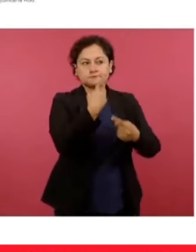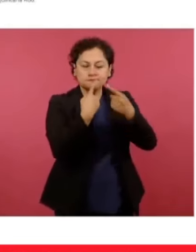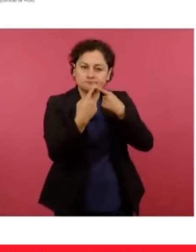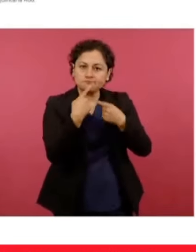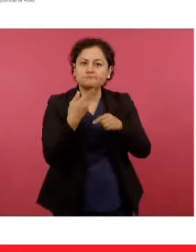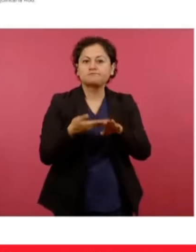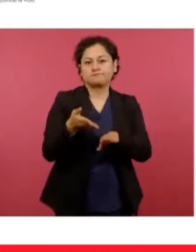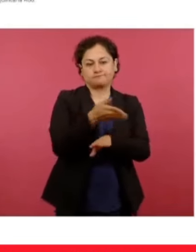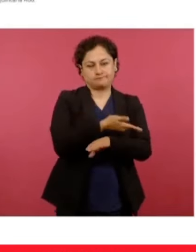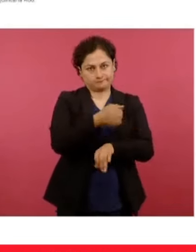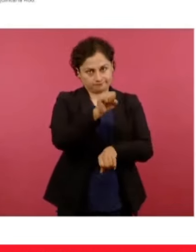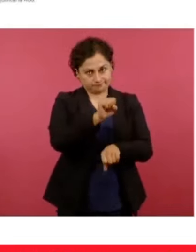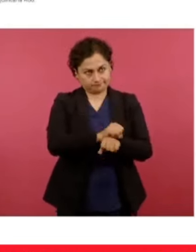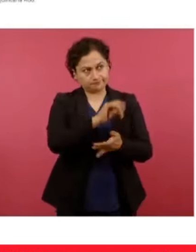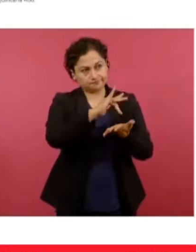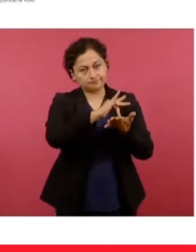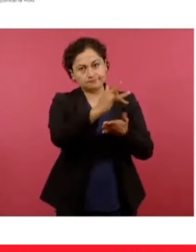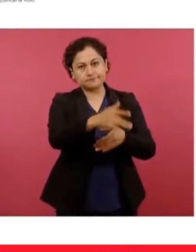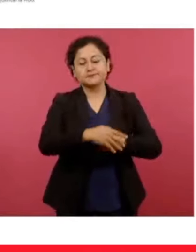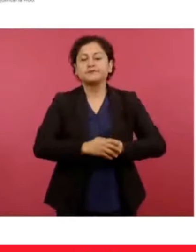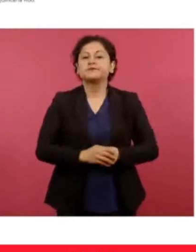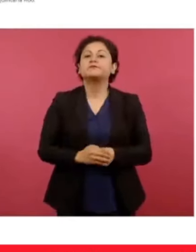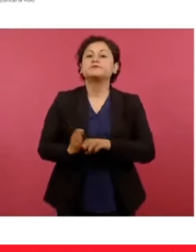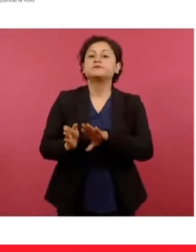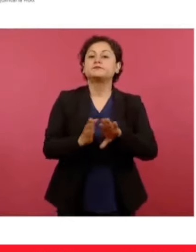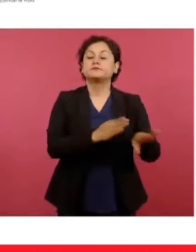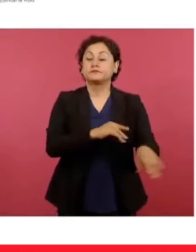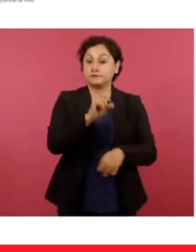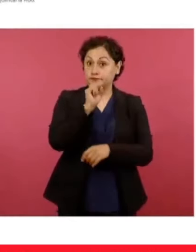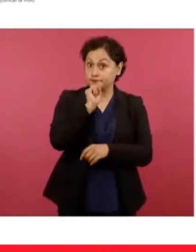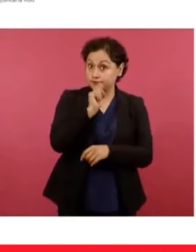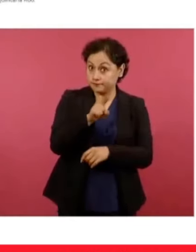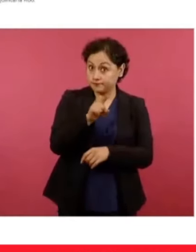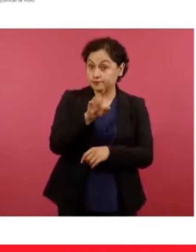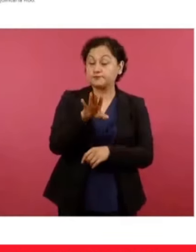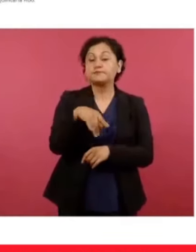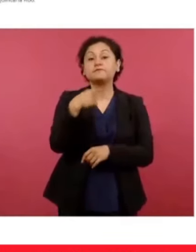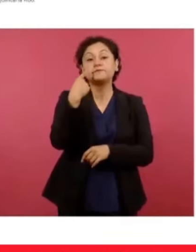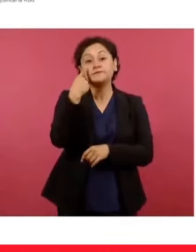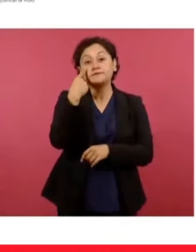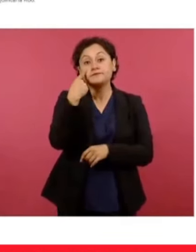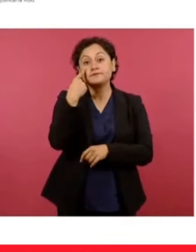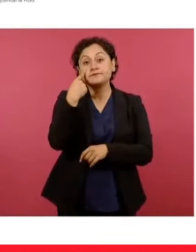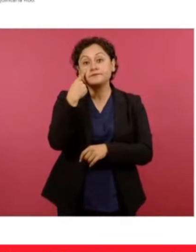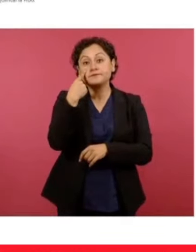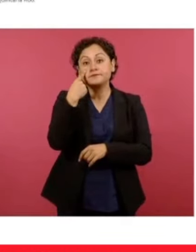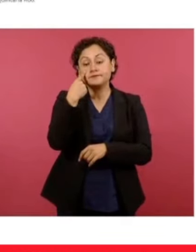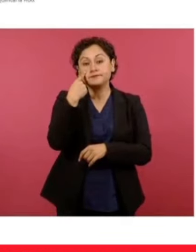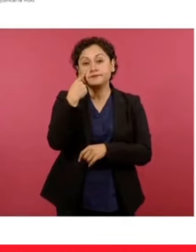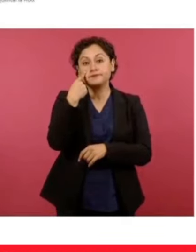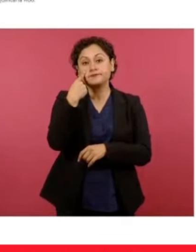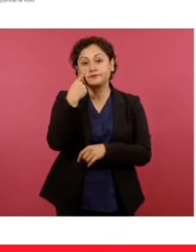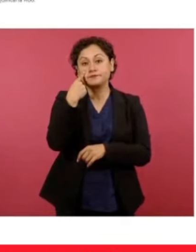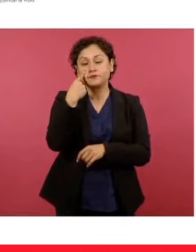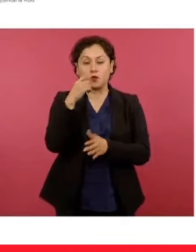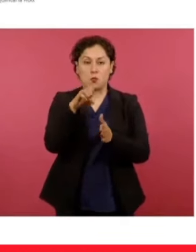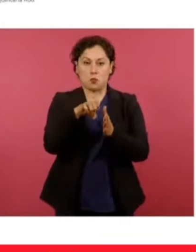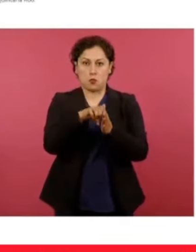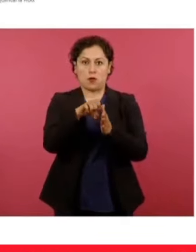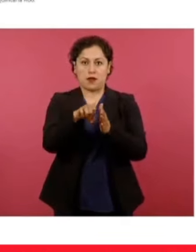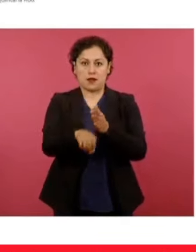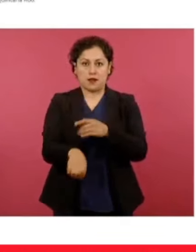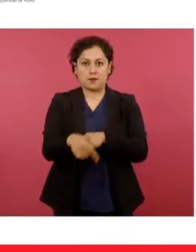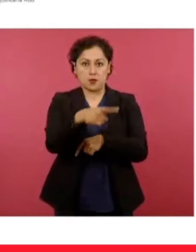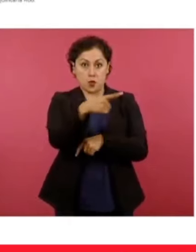semana pasada Pero además también vale la pena que ya mencionar que ya no tienen en este caso un